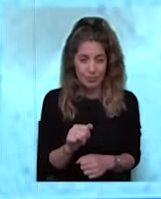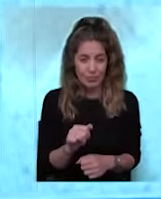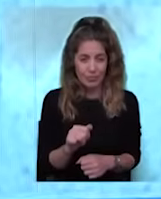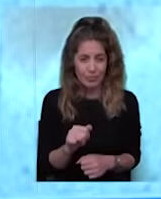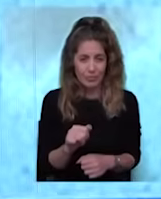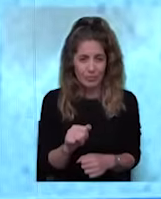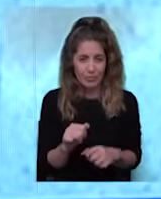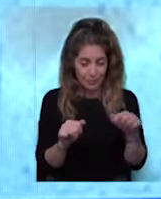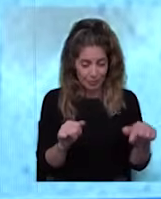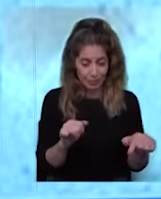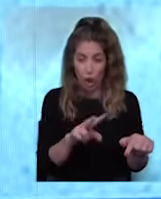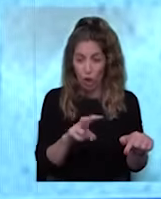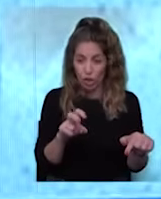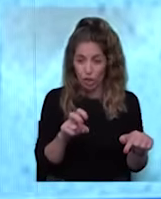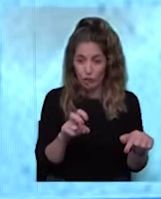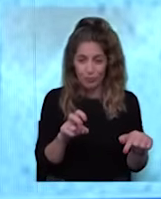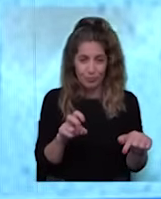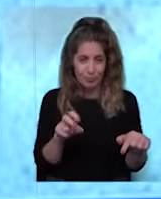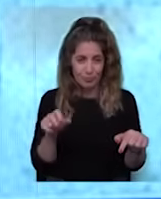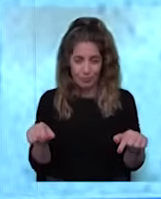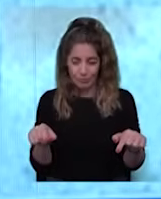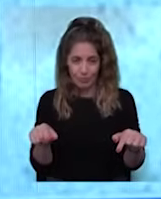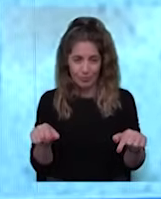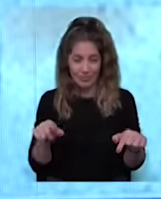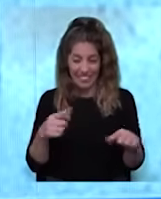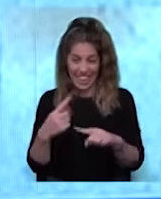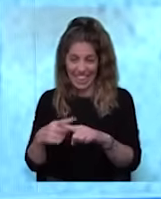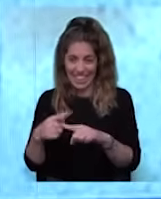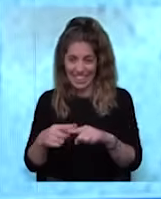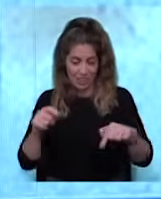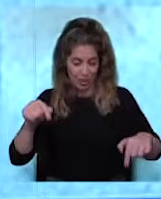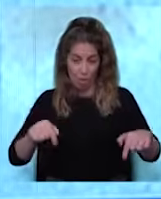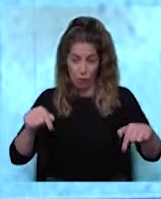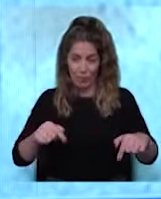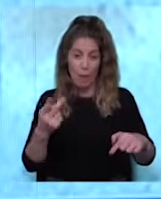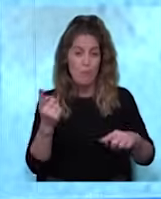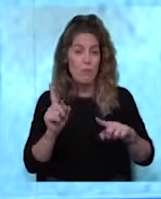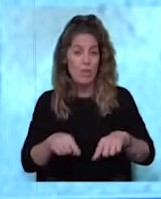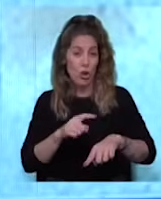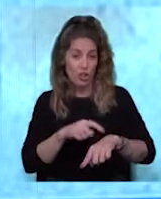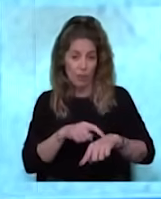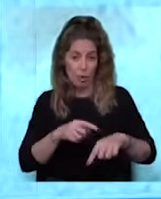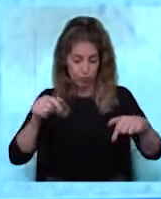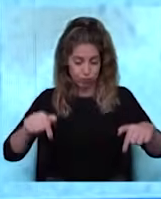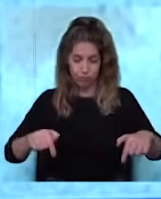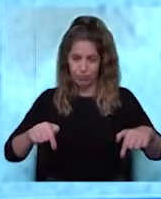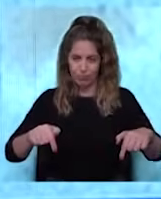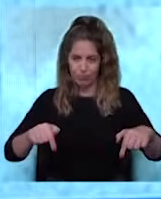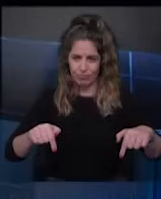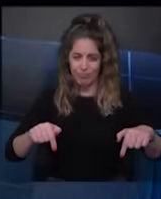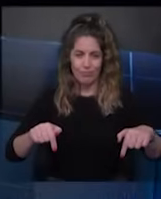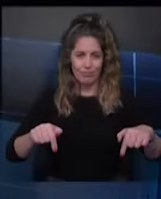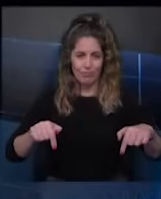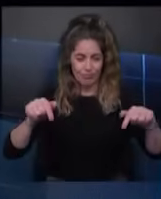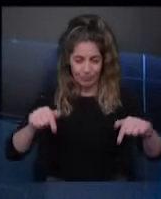le das apretas la tecla control y apretas la tecla x sin soltar la control Porque si vos soltas la control te Pon x